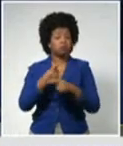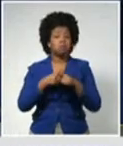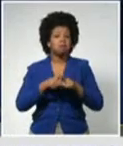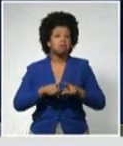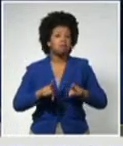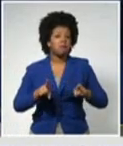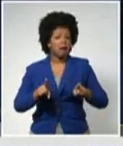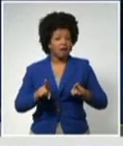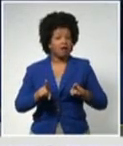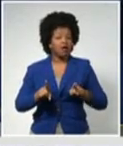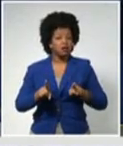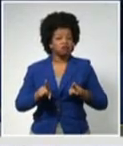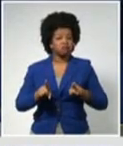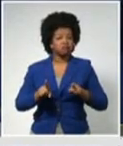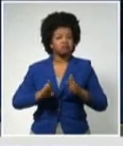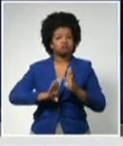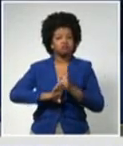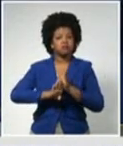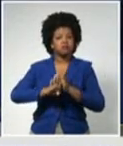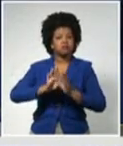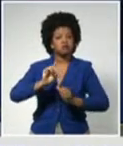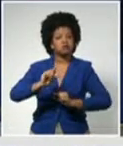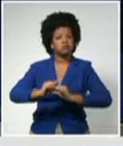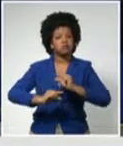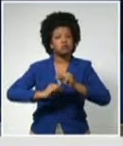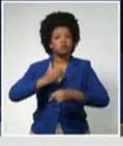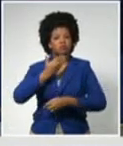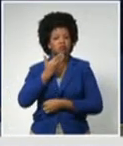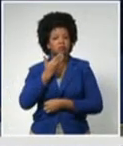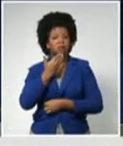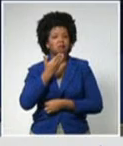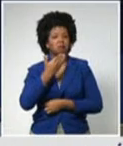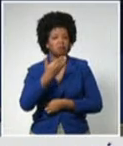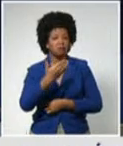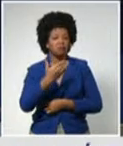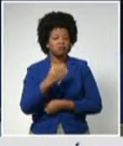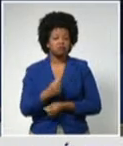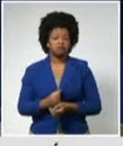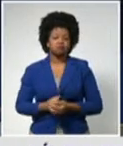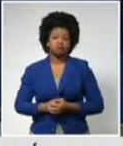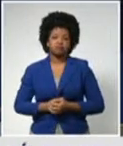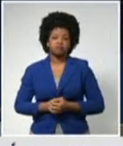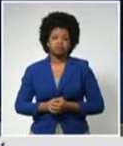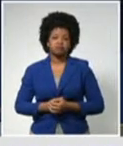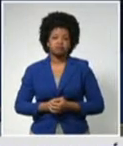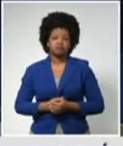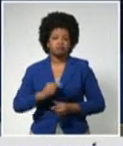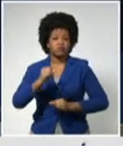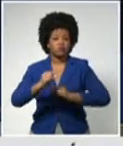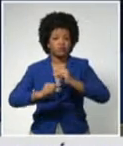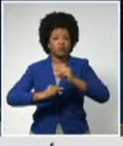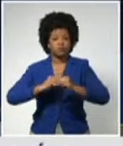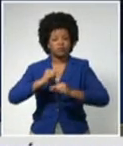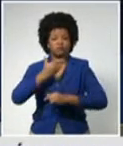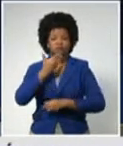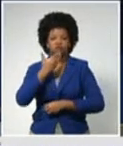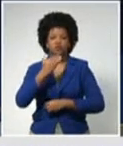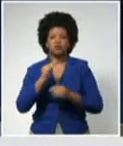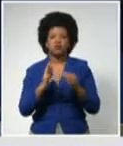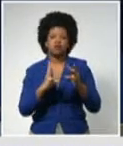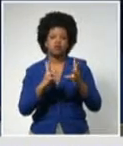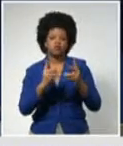todas formas se está encontrando y vamos teniendo resultados que nos permiten